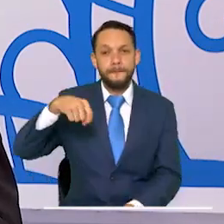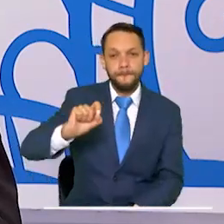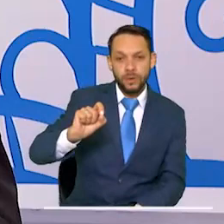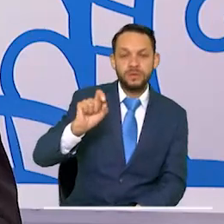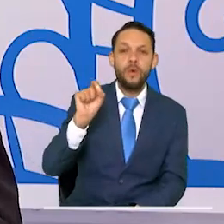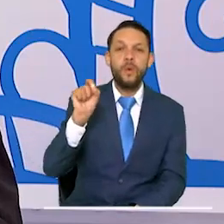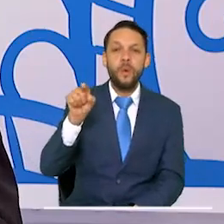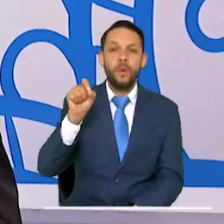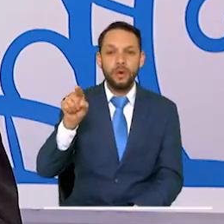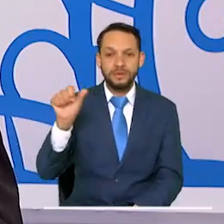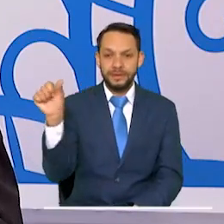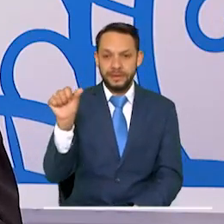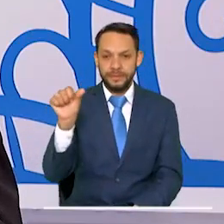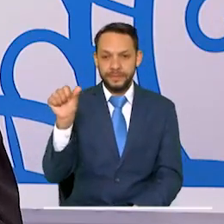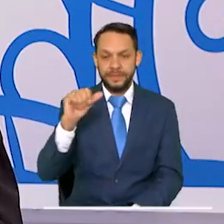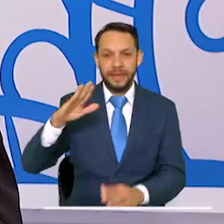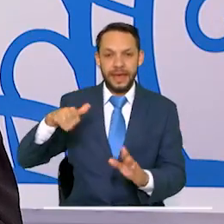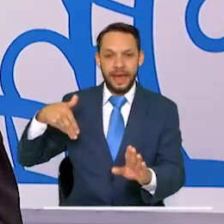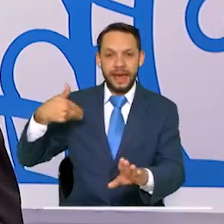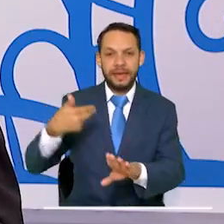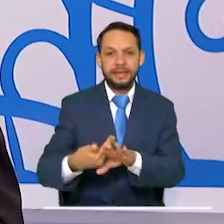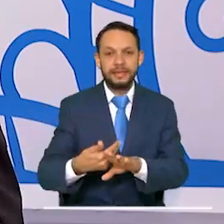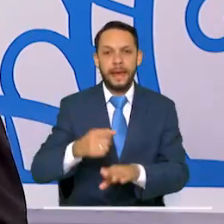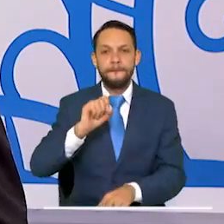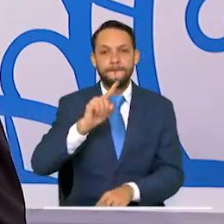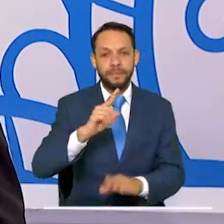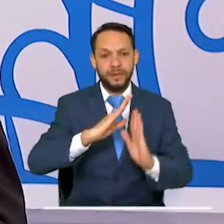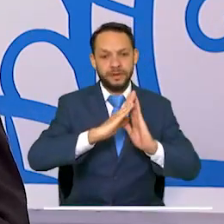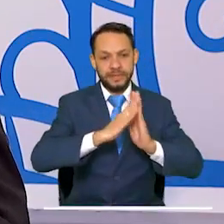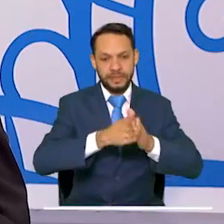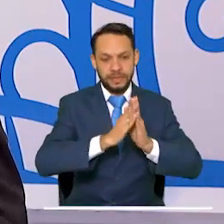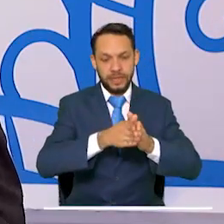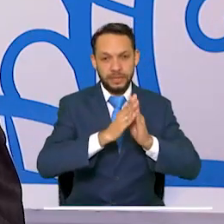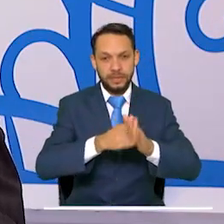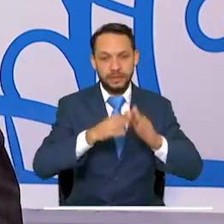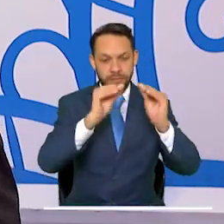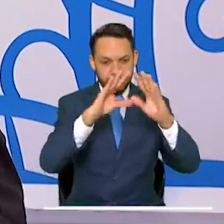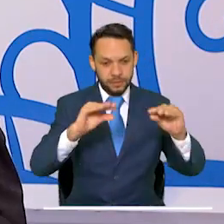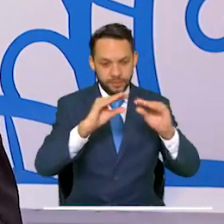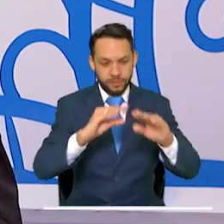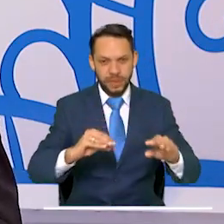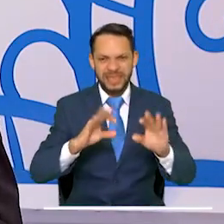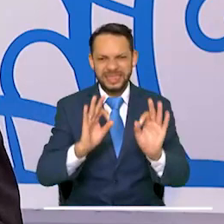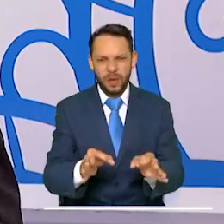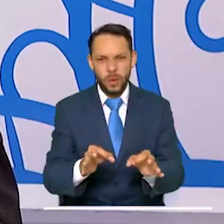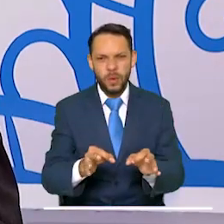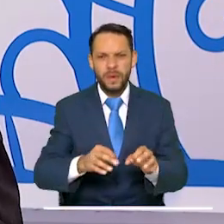agosto, va hasta el 1 de diciembre. Como lo decía el doctor Jorge Enrique,